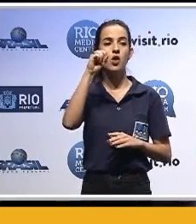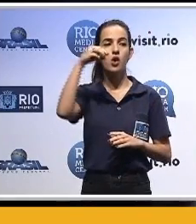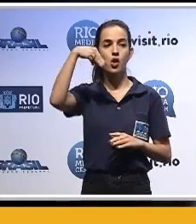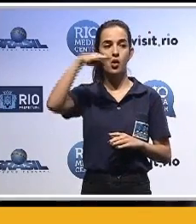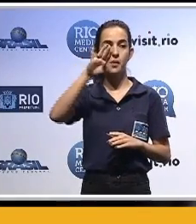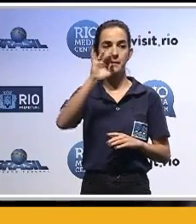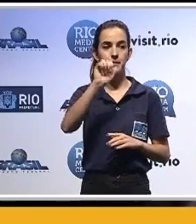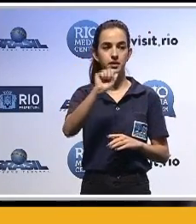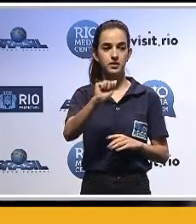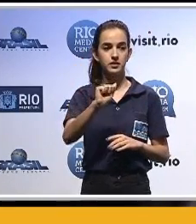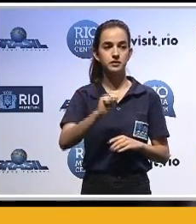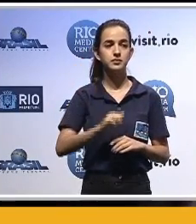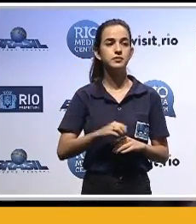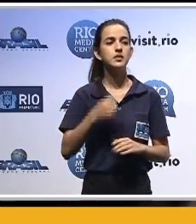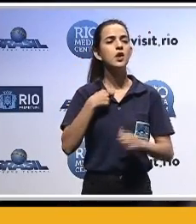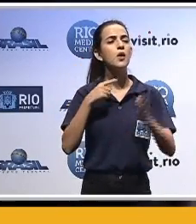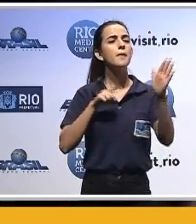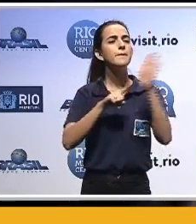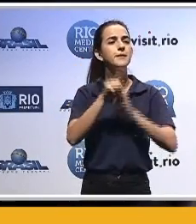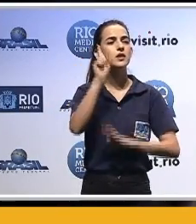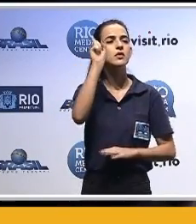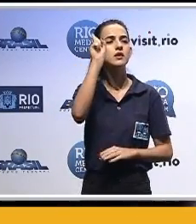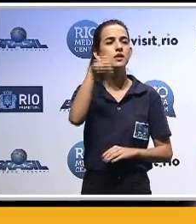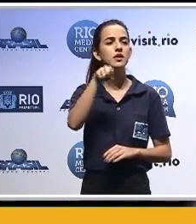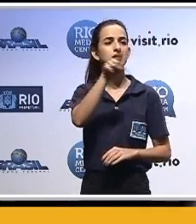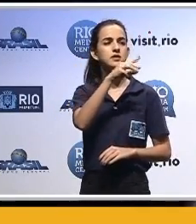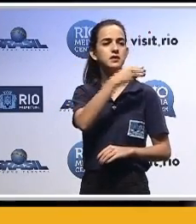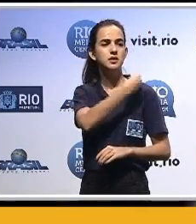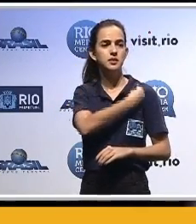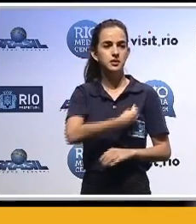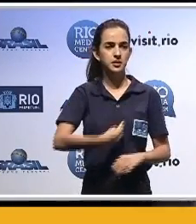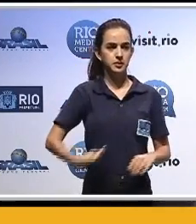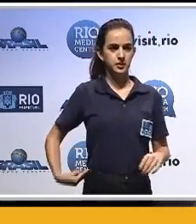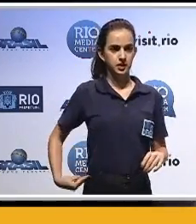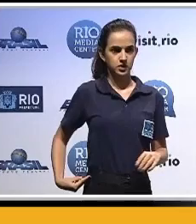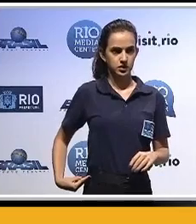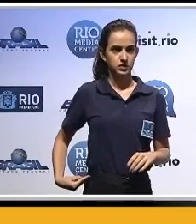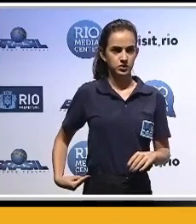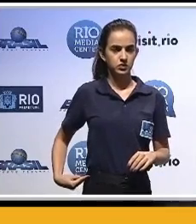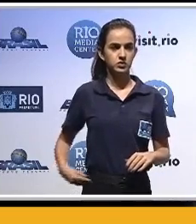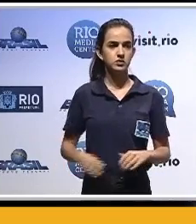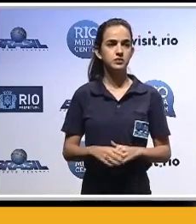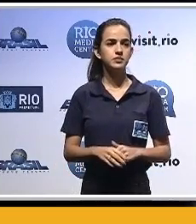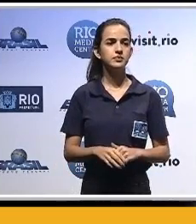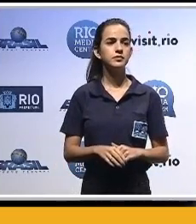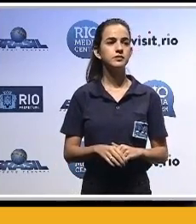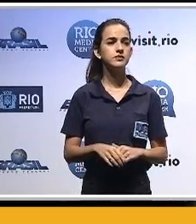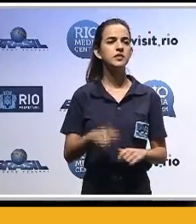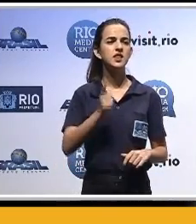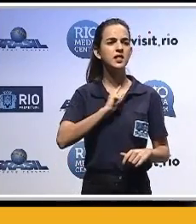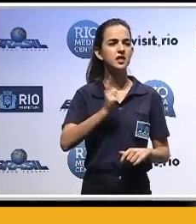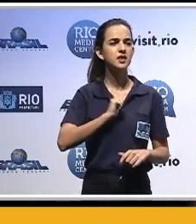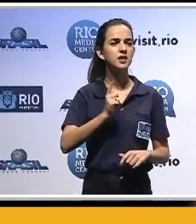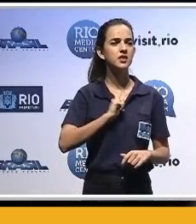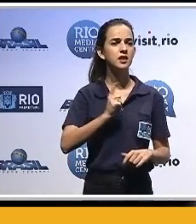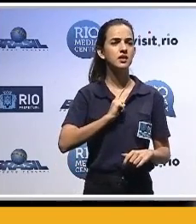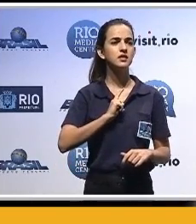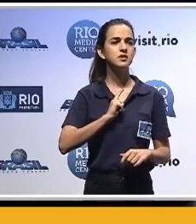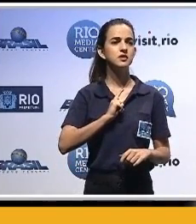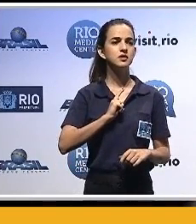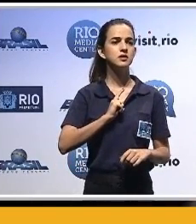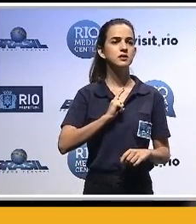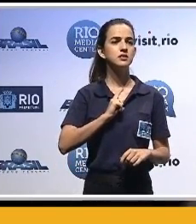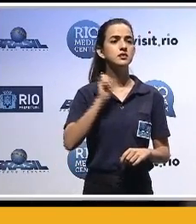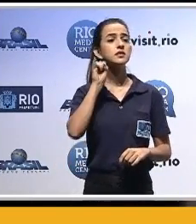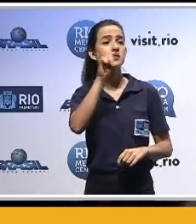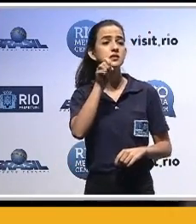La pregunta para el ministro, para quien tenga las cifras del cálculo, si se llenaron las expectativas del turismo en los